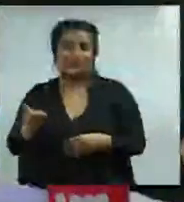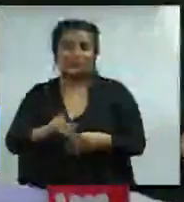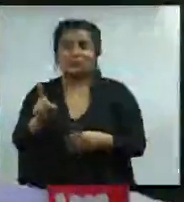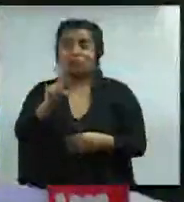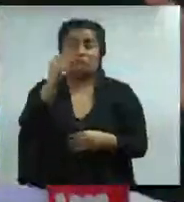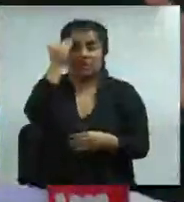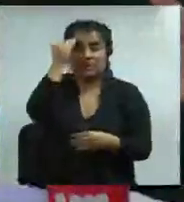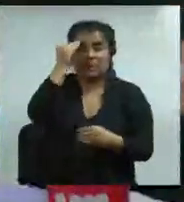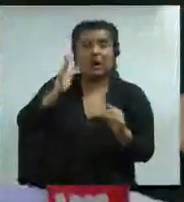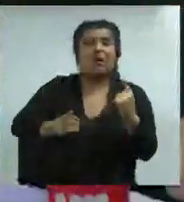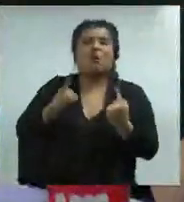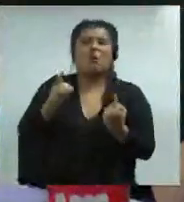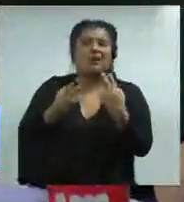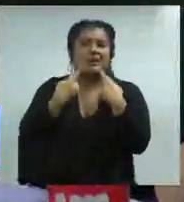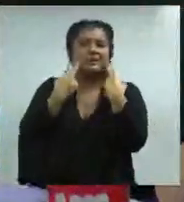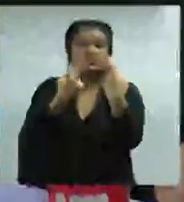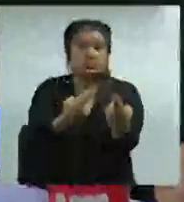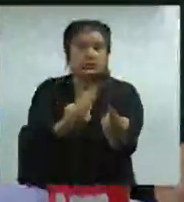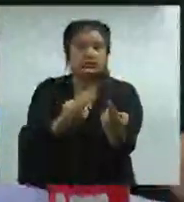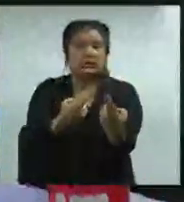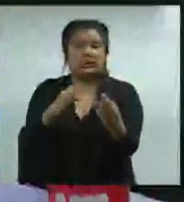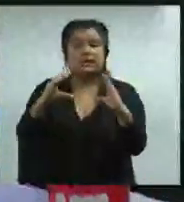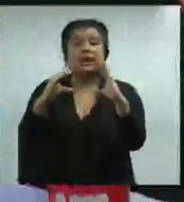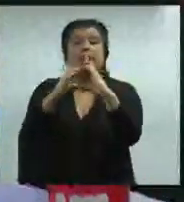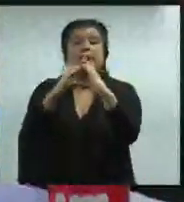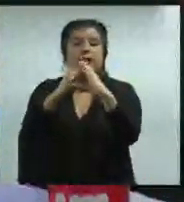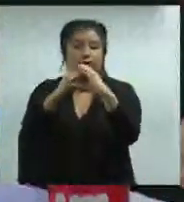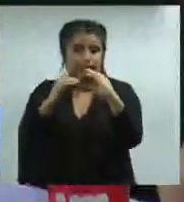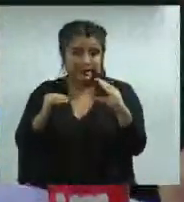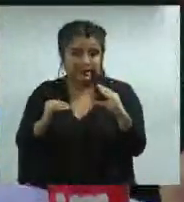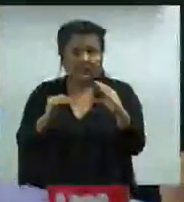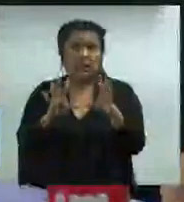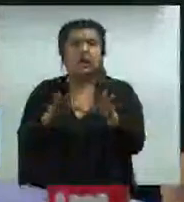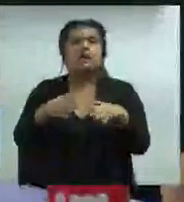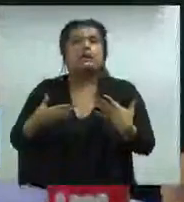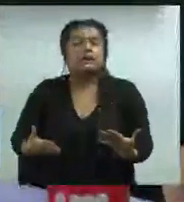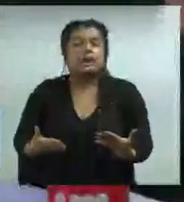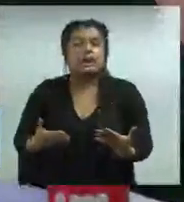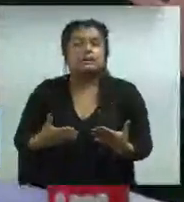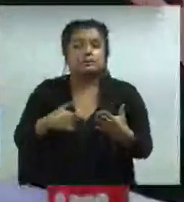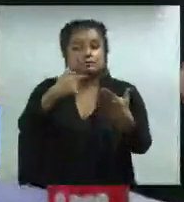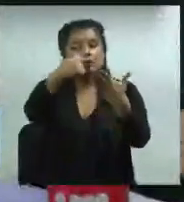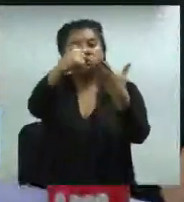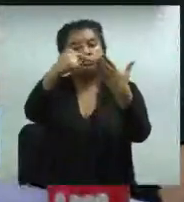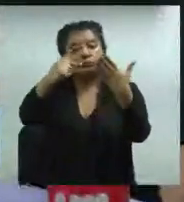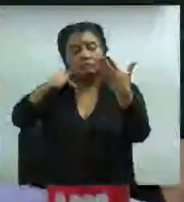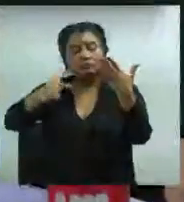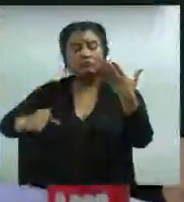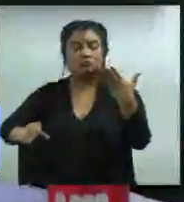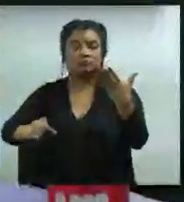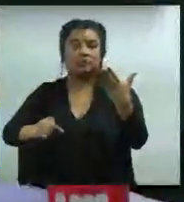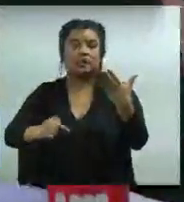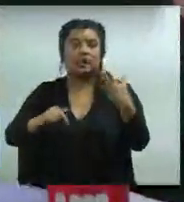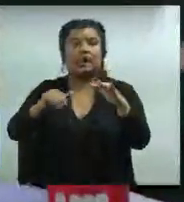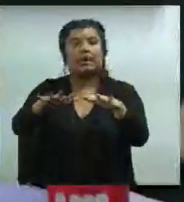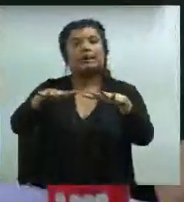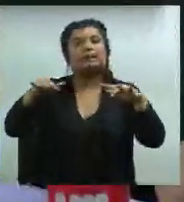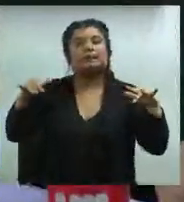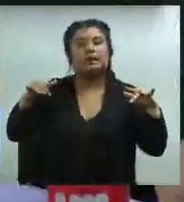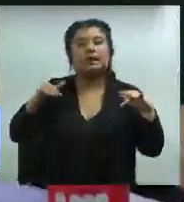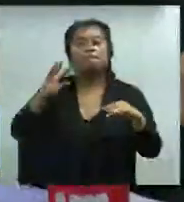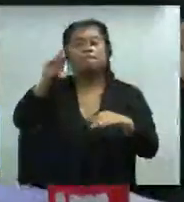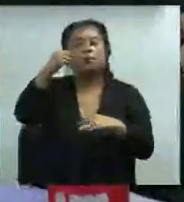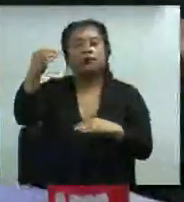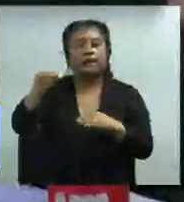sepan cuál va a ser la respuesta de parte de la CONRED, vamos a seguir teniendo puntos resolutivos en el pleno, porque la gente y las